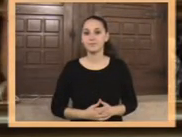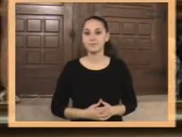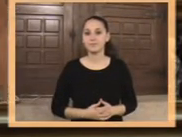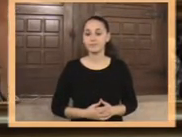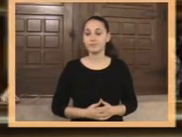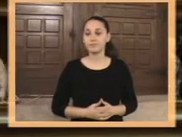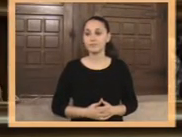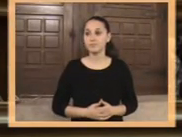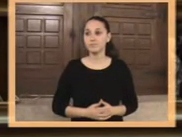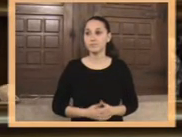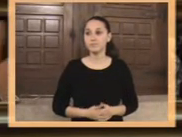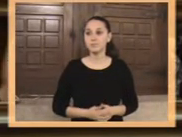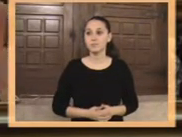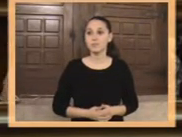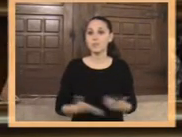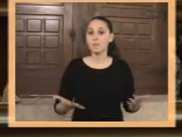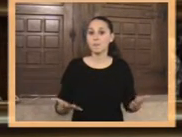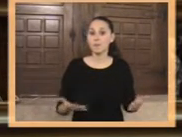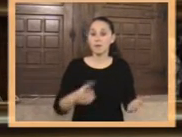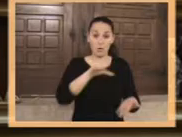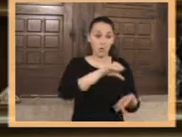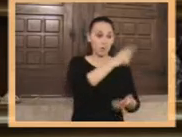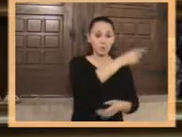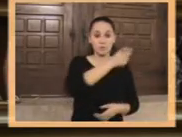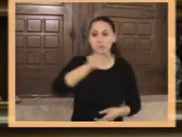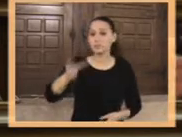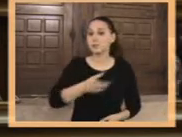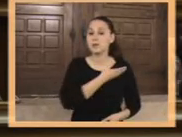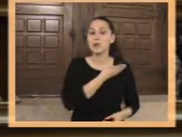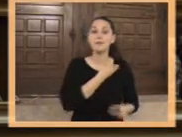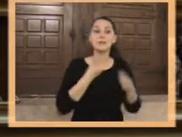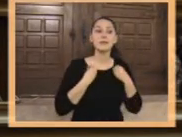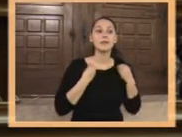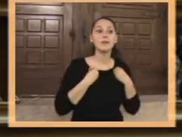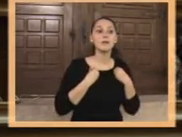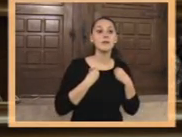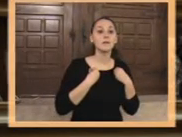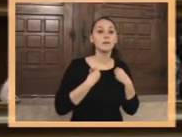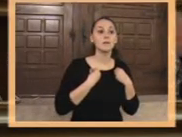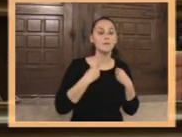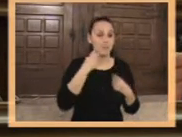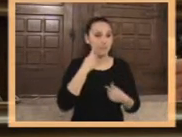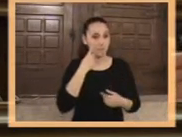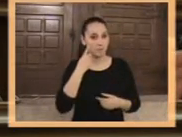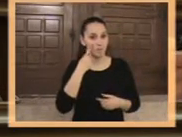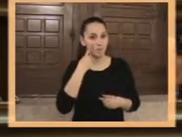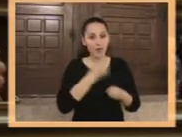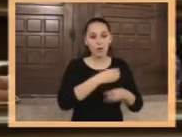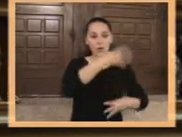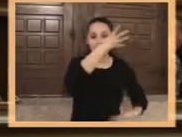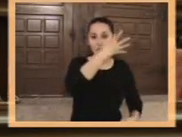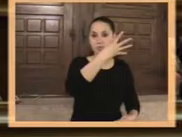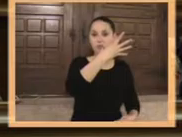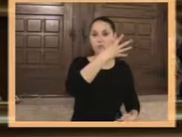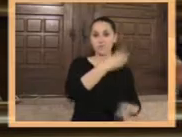vemos en la práctica, y los ciudadanos van a poder en los próximos meses ver la diferencia entre un edificio